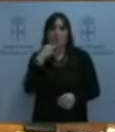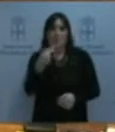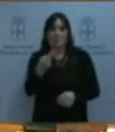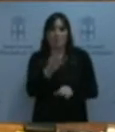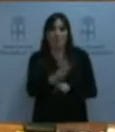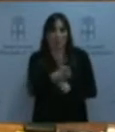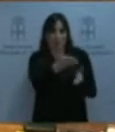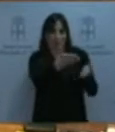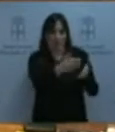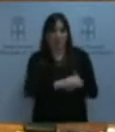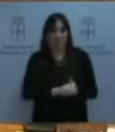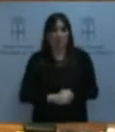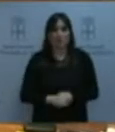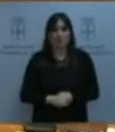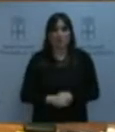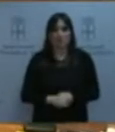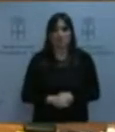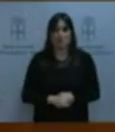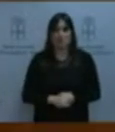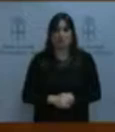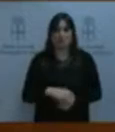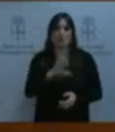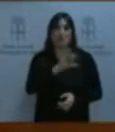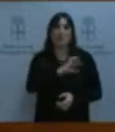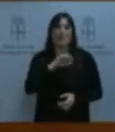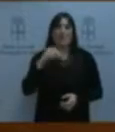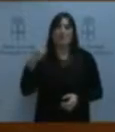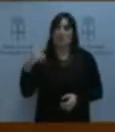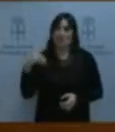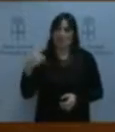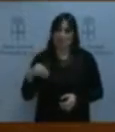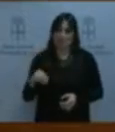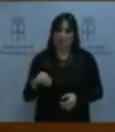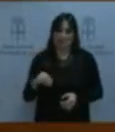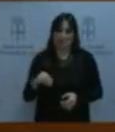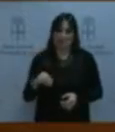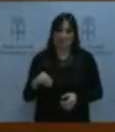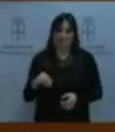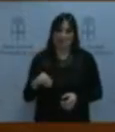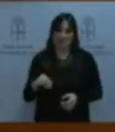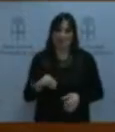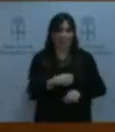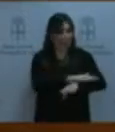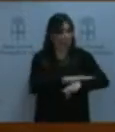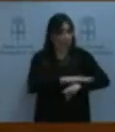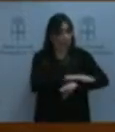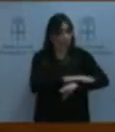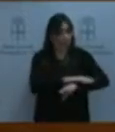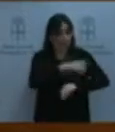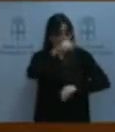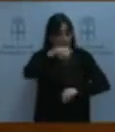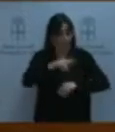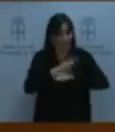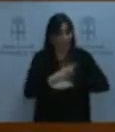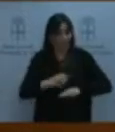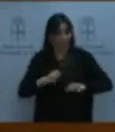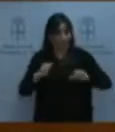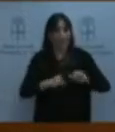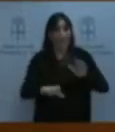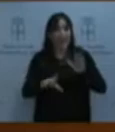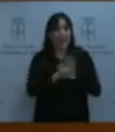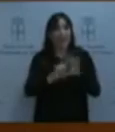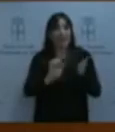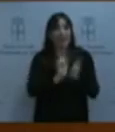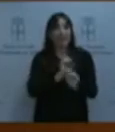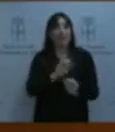Señor presidente, ¿cuándo tiene previsto su Gobierno tramitar en esta Cámara las leyes de crédito extraordinario de 2018 y